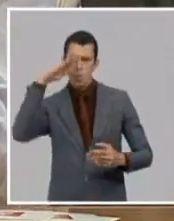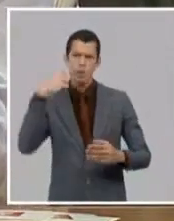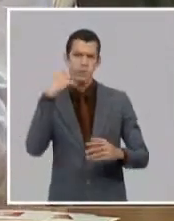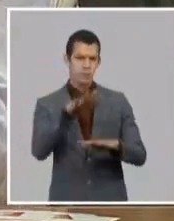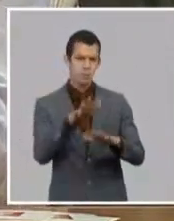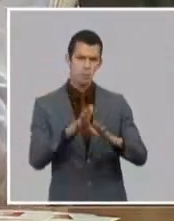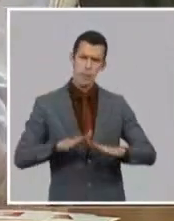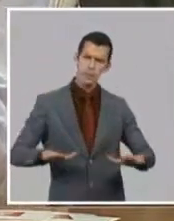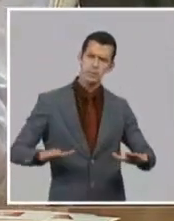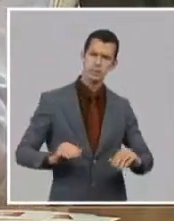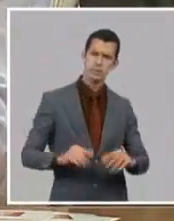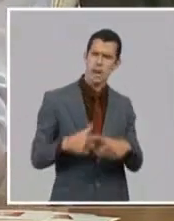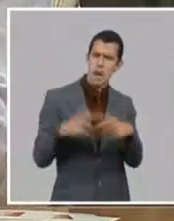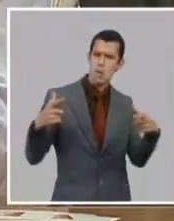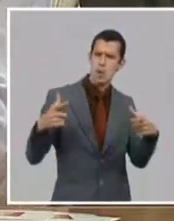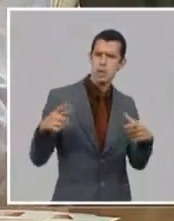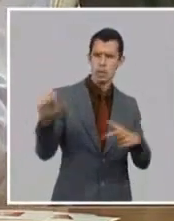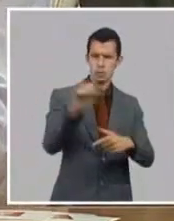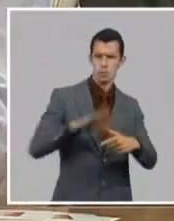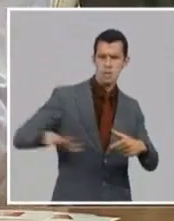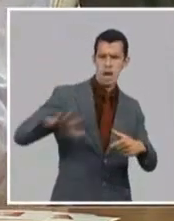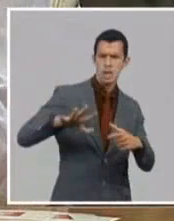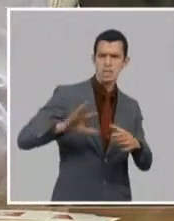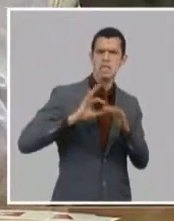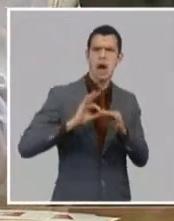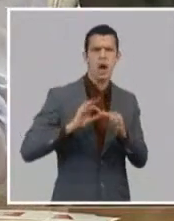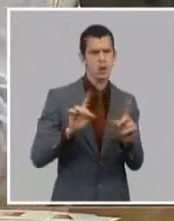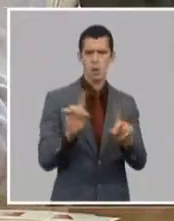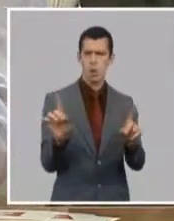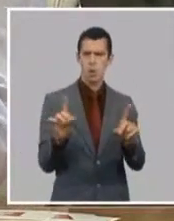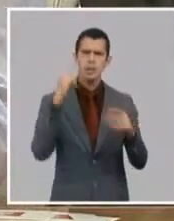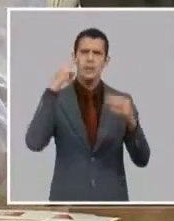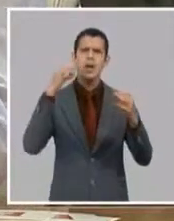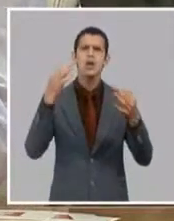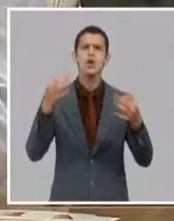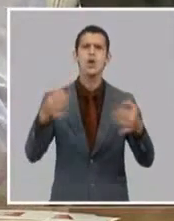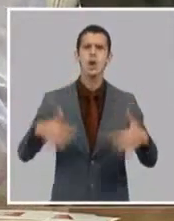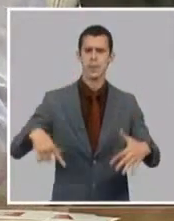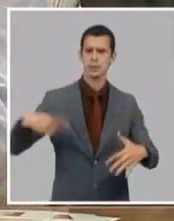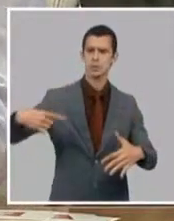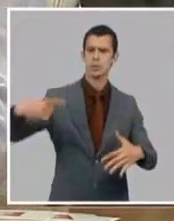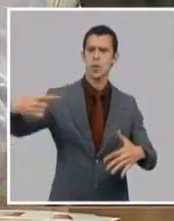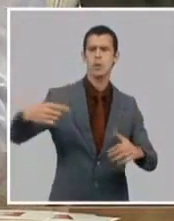Cuba. Les molesta cómo nosotros vivimos en medio de adversidades,